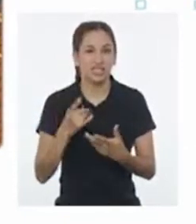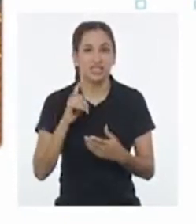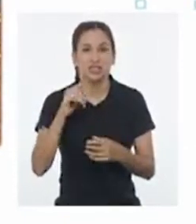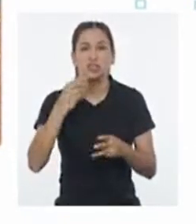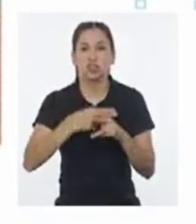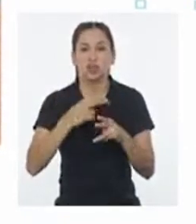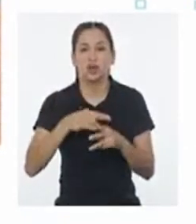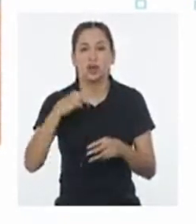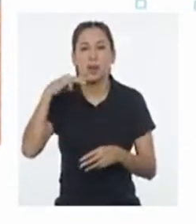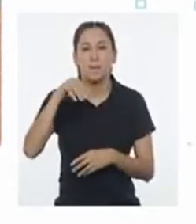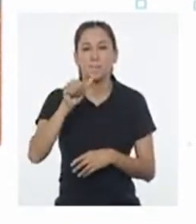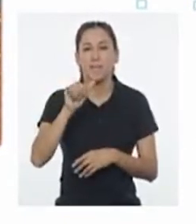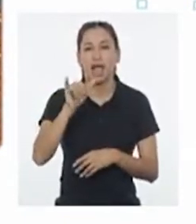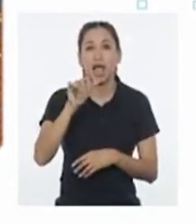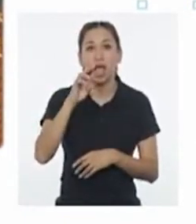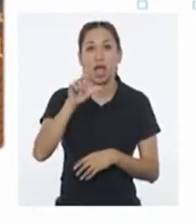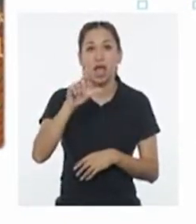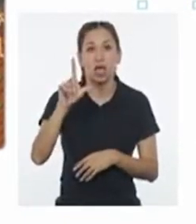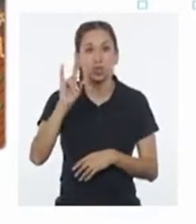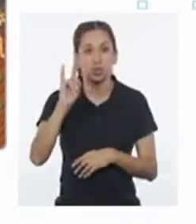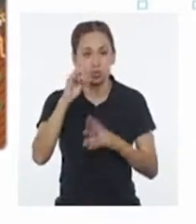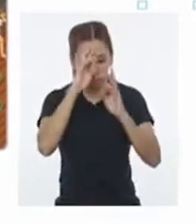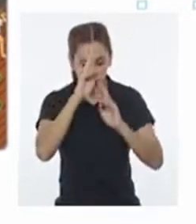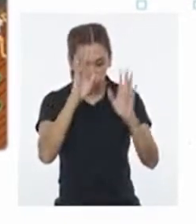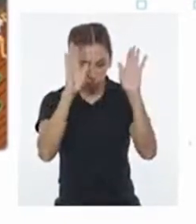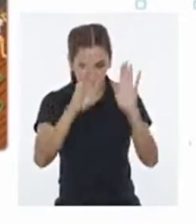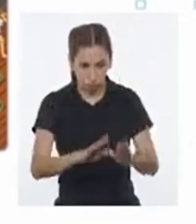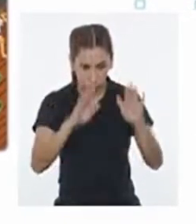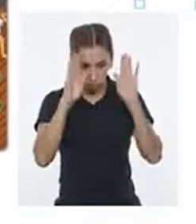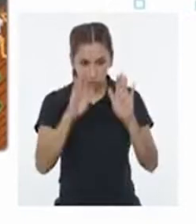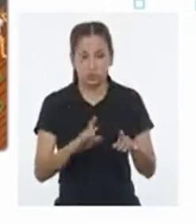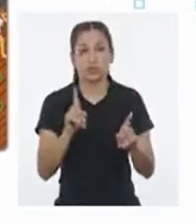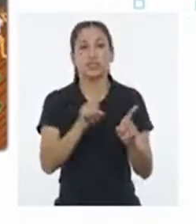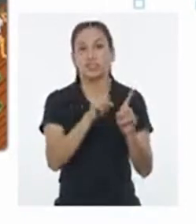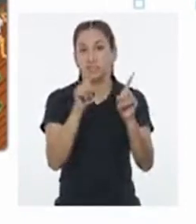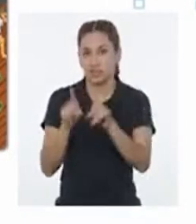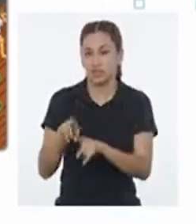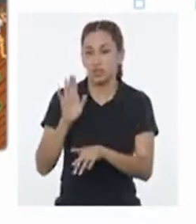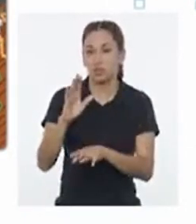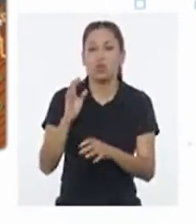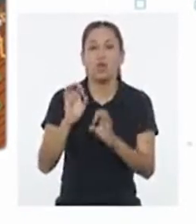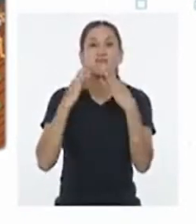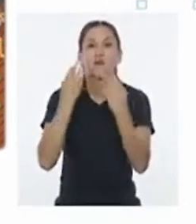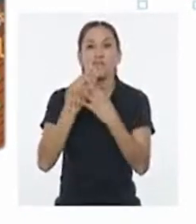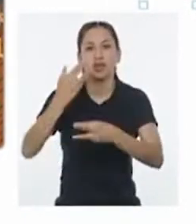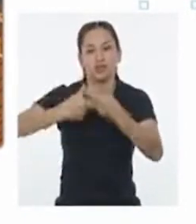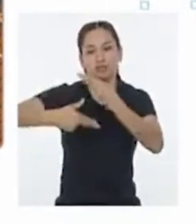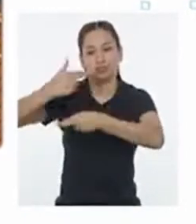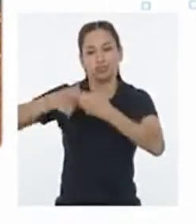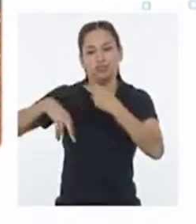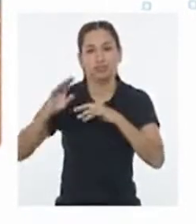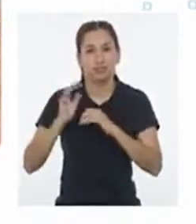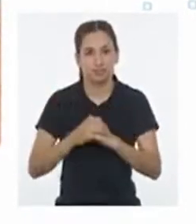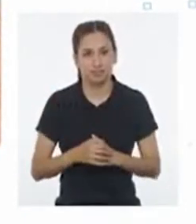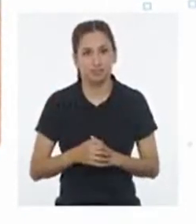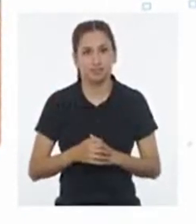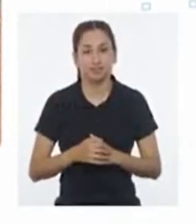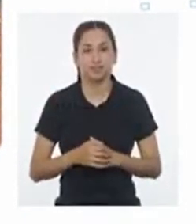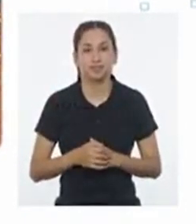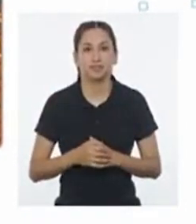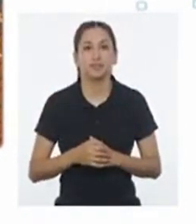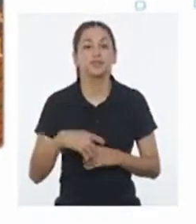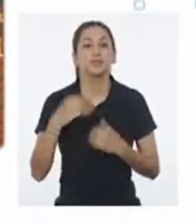que llamaban Malki, rindiéndole culto, haciendo lo mismo con la de sus antepasados más